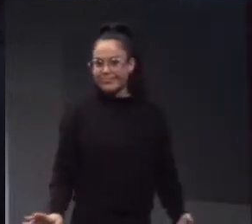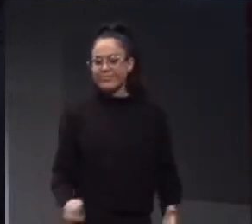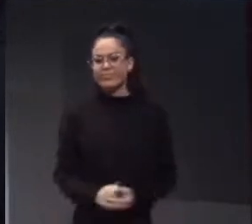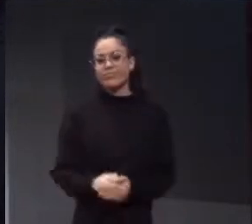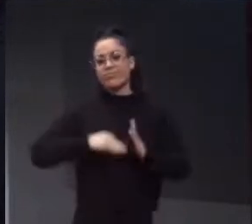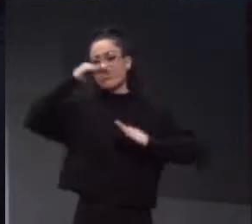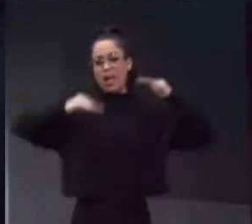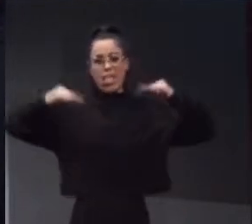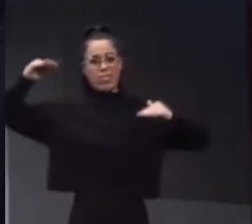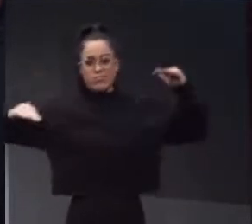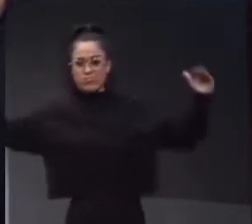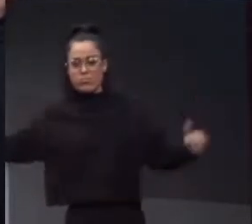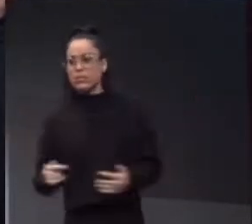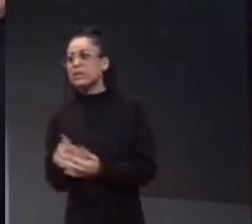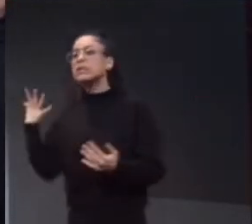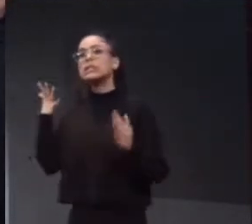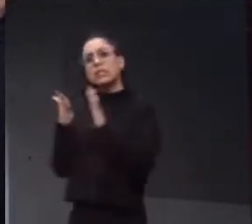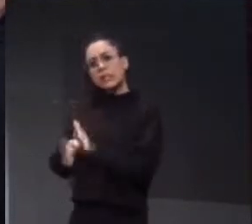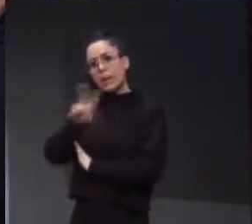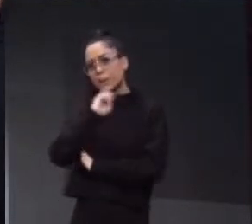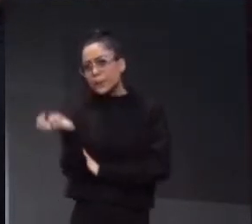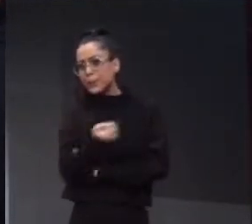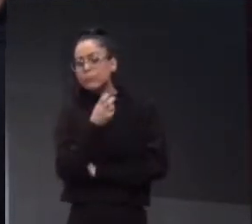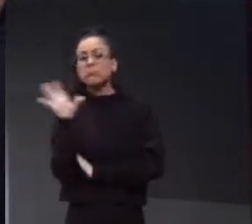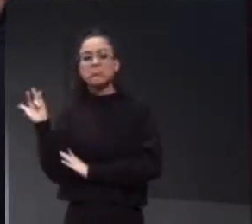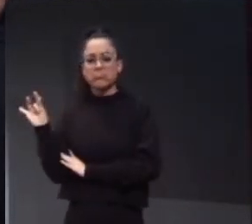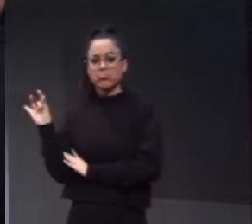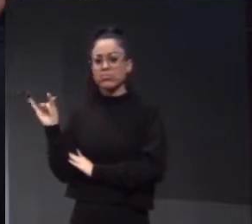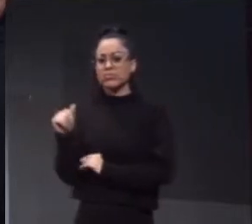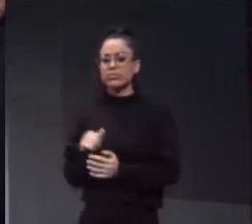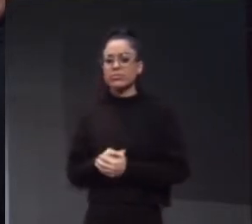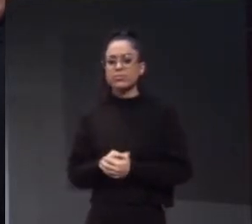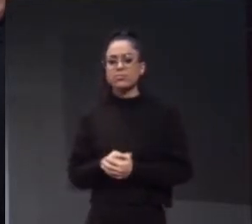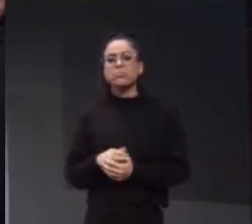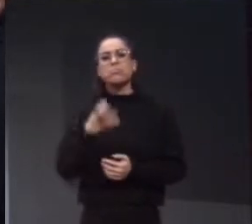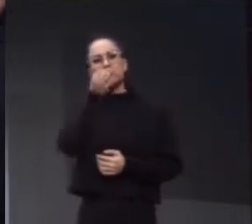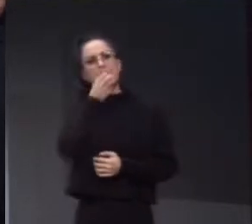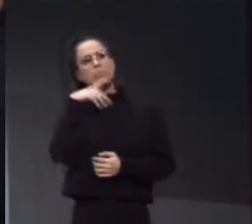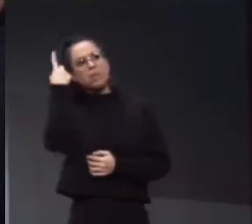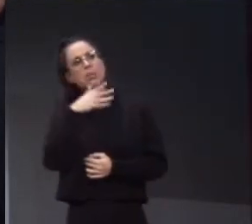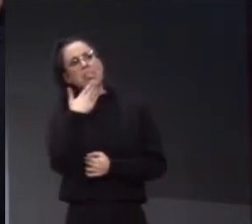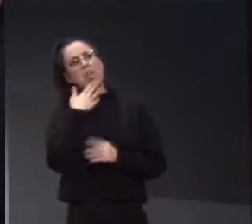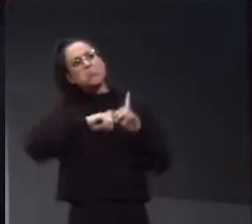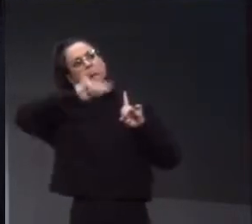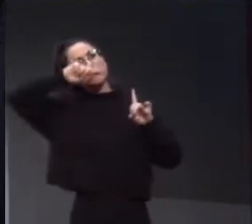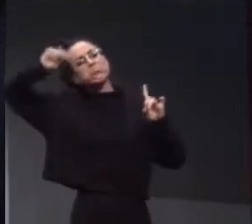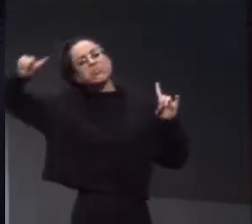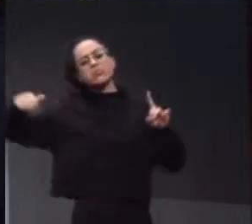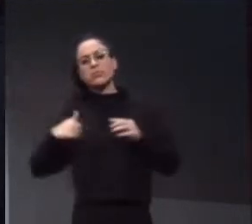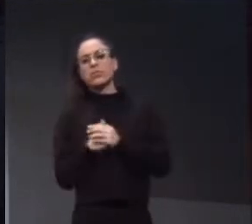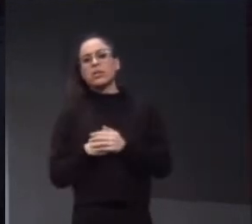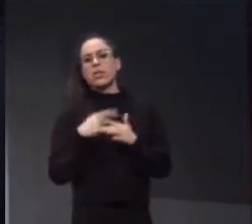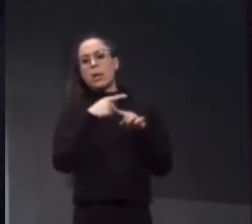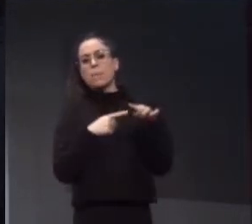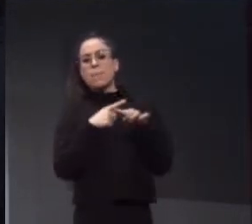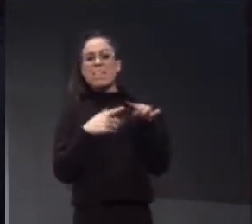es plural pero vamos no estaría bien saber cuál es el arco quizás la edad la media de edad si era en